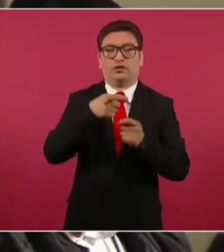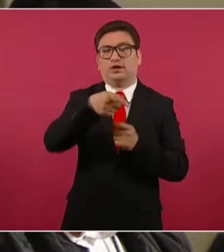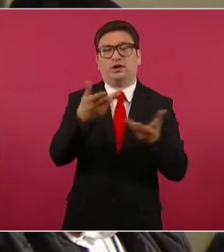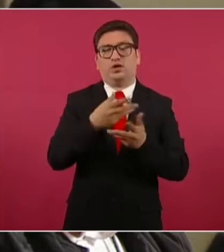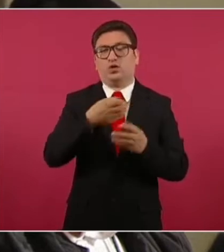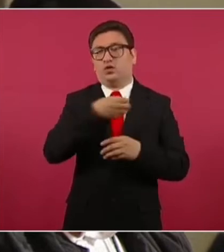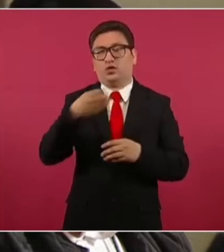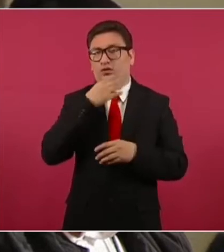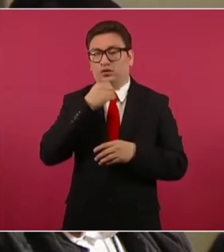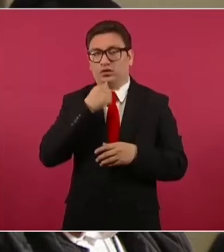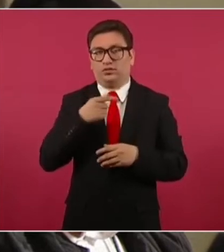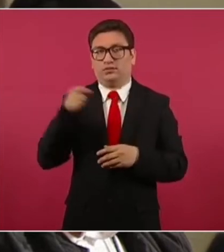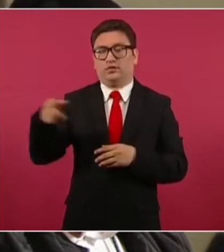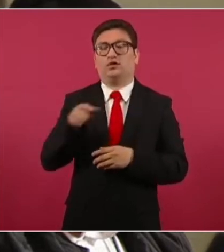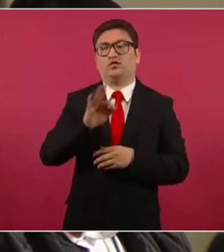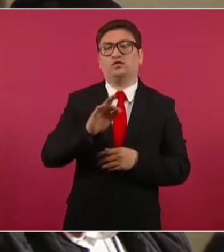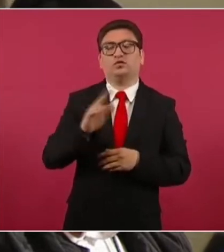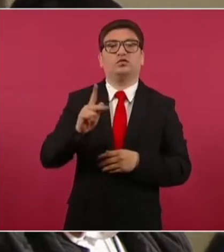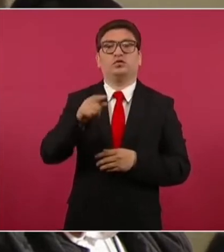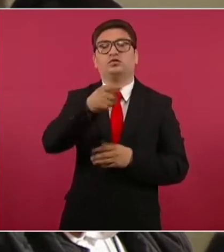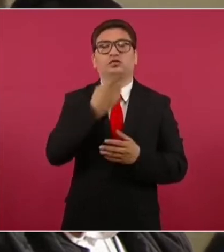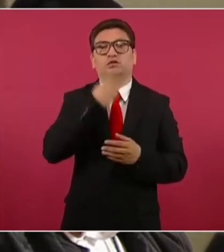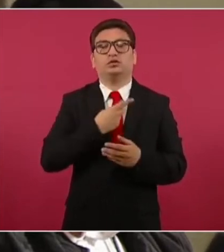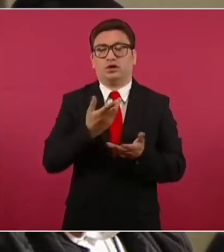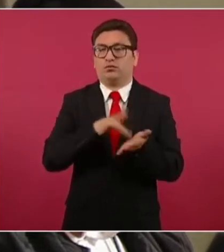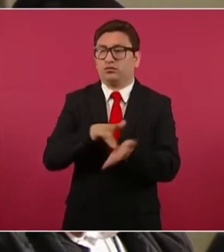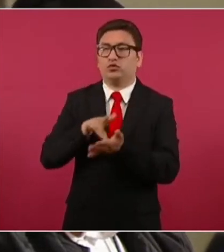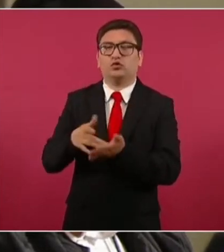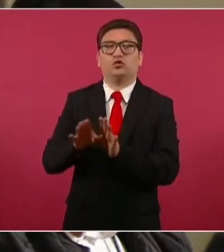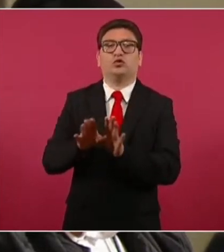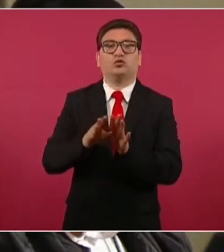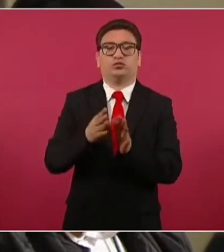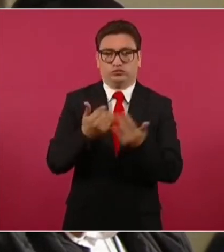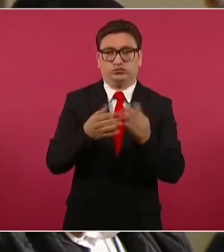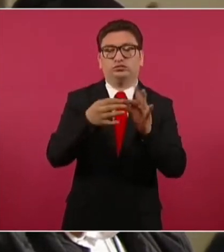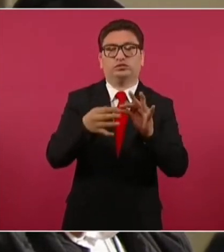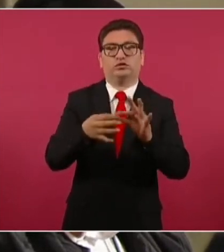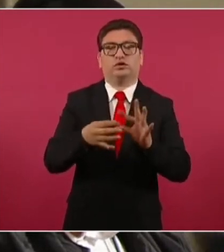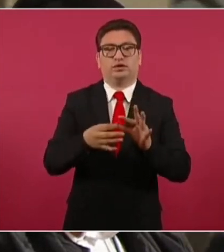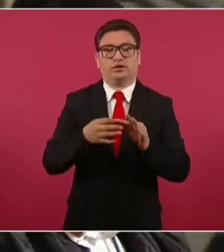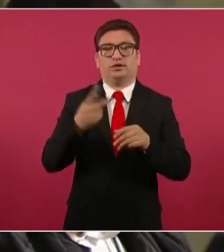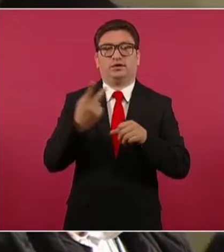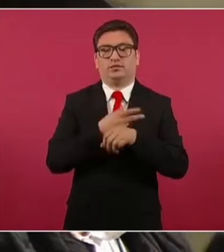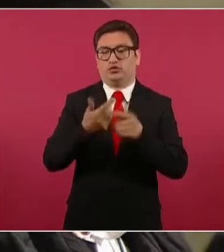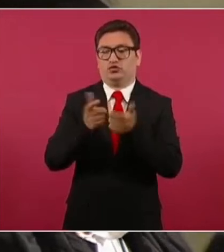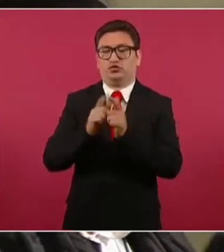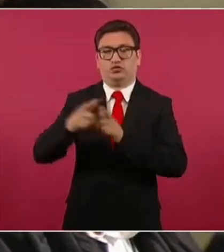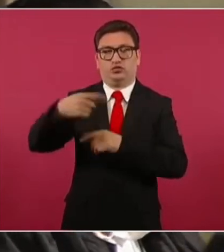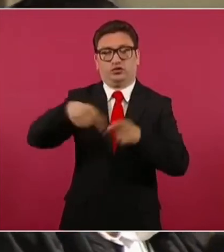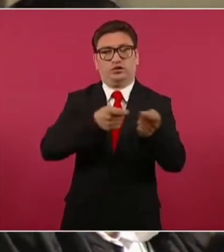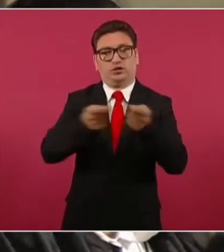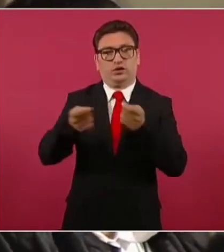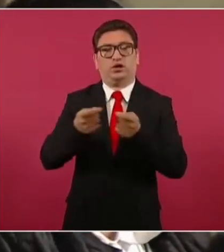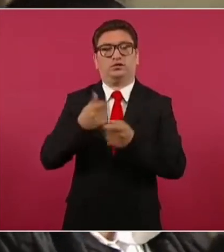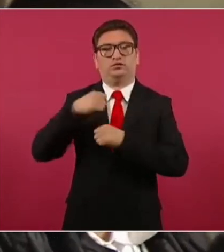operando en esa misma línea que la función pública. Ojalá usted nos pudiera apoyar. ¿Qué está pasando con los órganos internos de control? Sobre todo, a lo